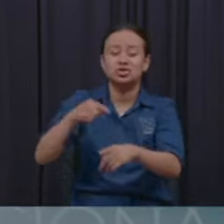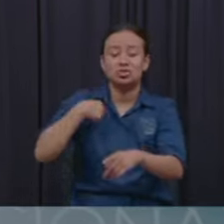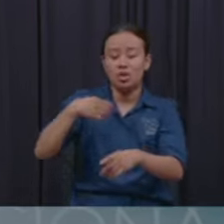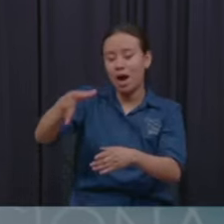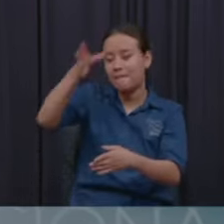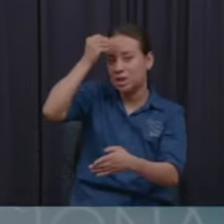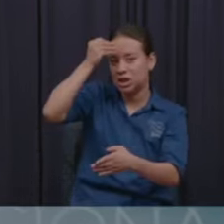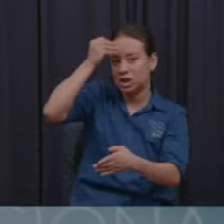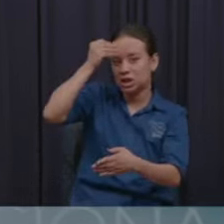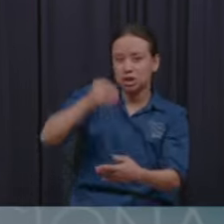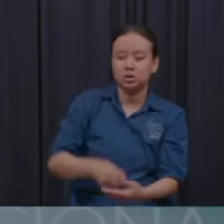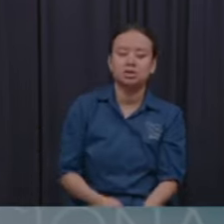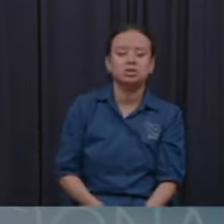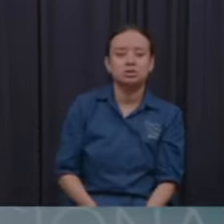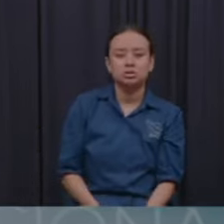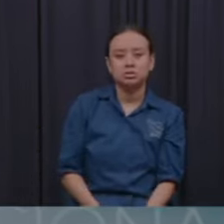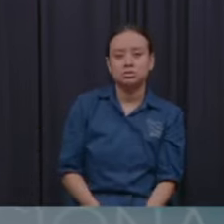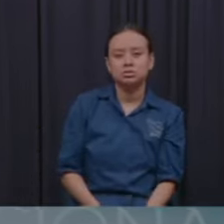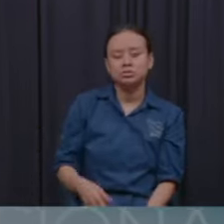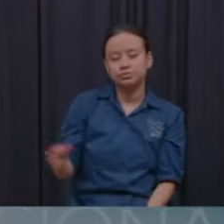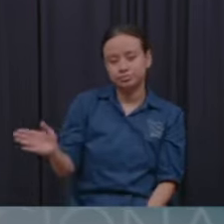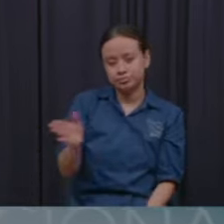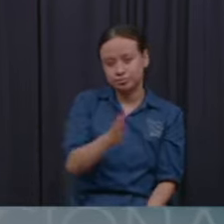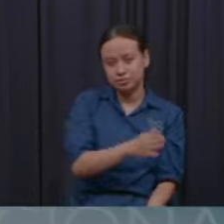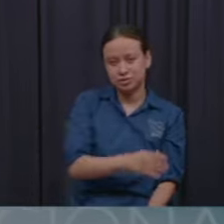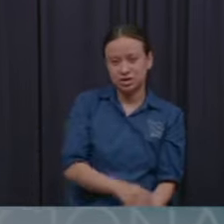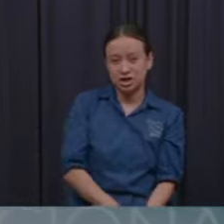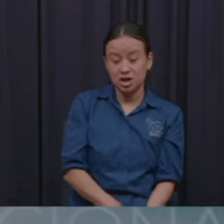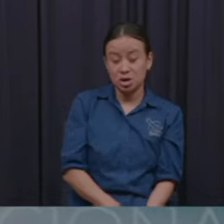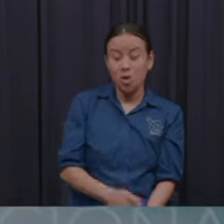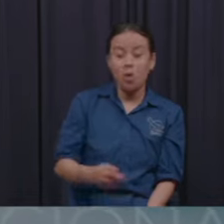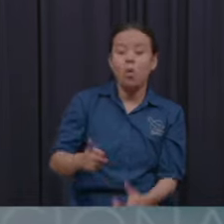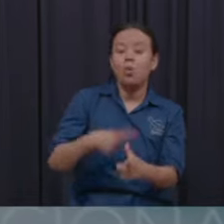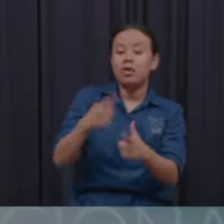Pero volviendo al asunto, hermano, terrible el ambiente allí.